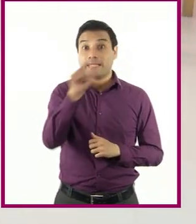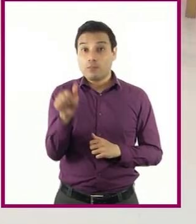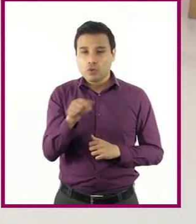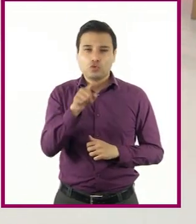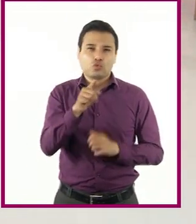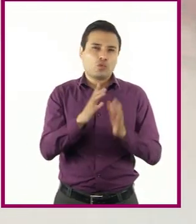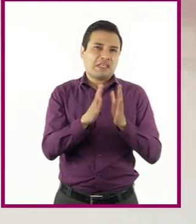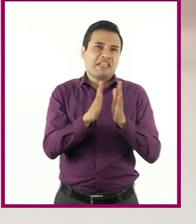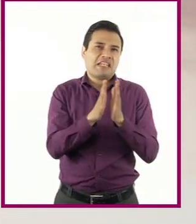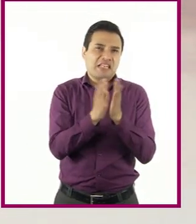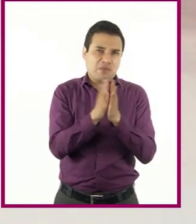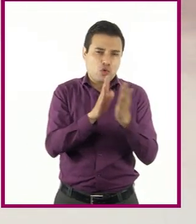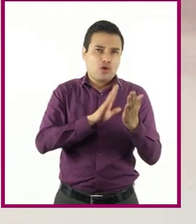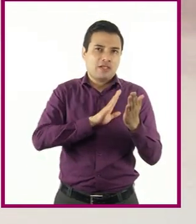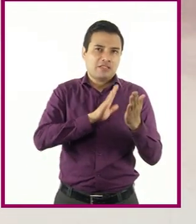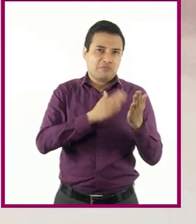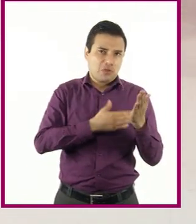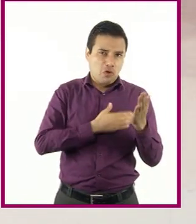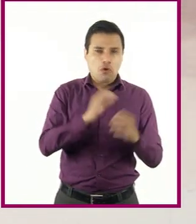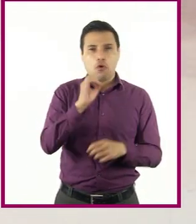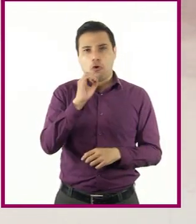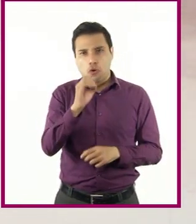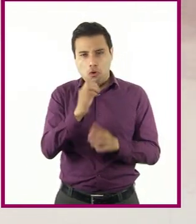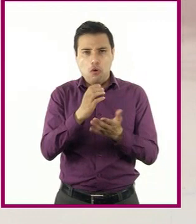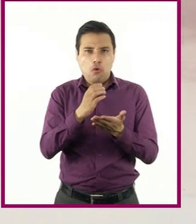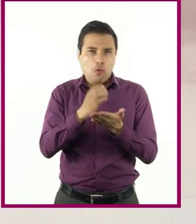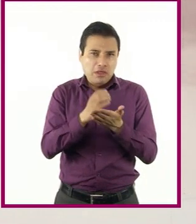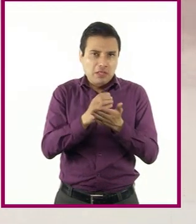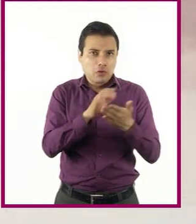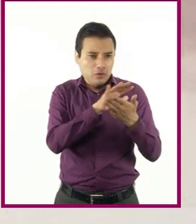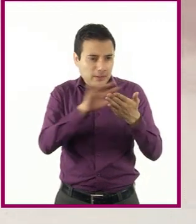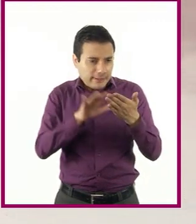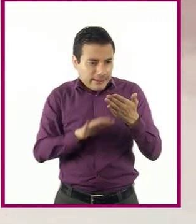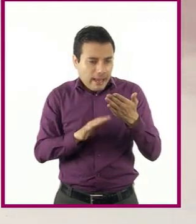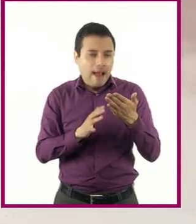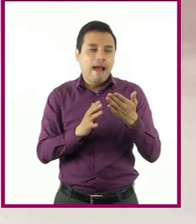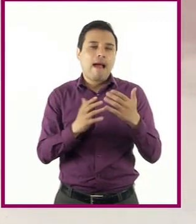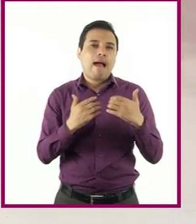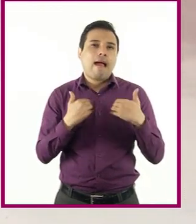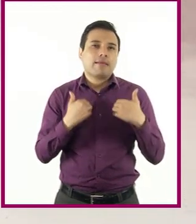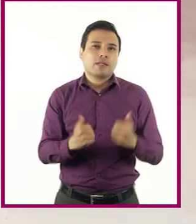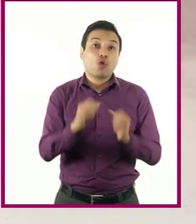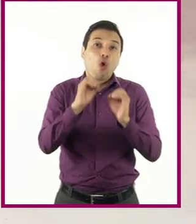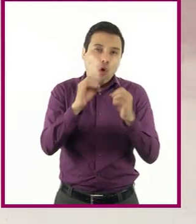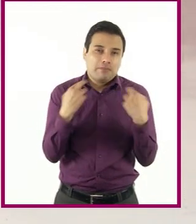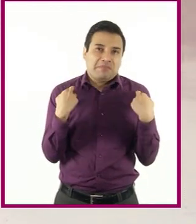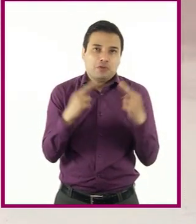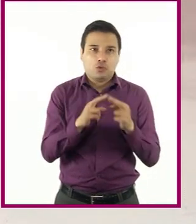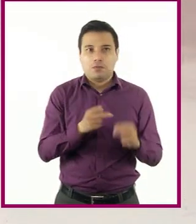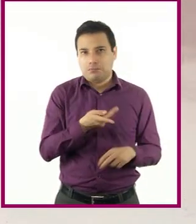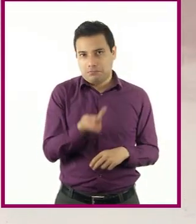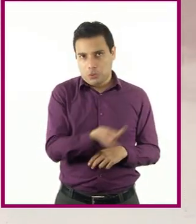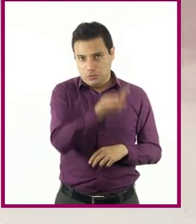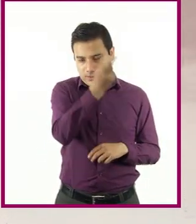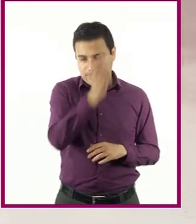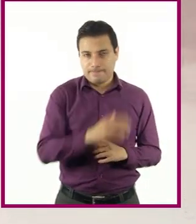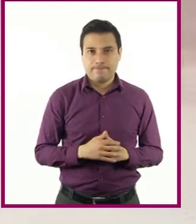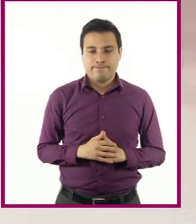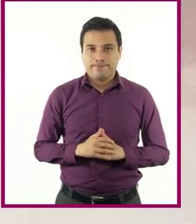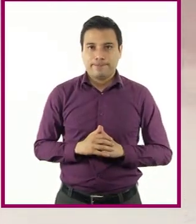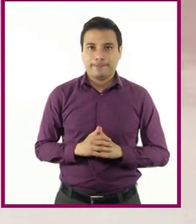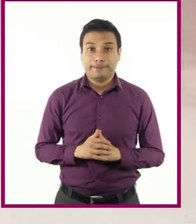mediante la consulta de su libro de texto y preguntándole a su maestra o maestro. Como pudieron